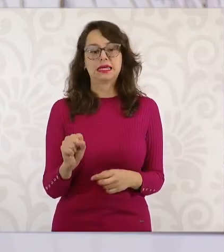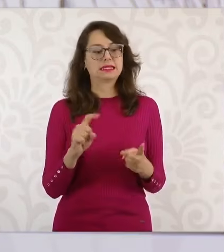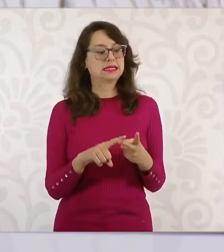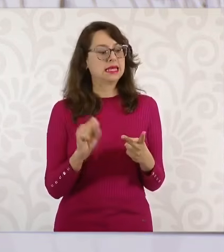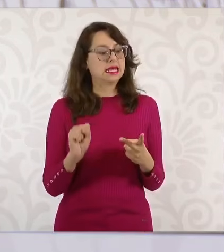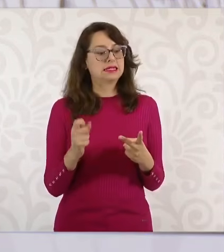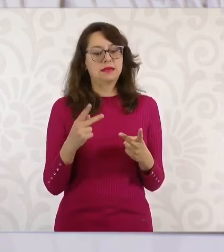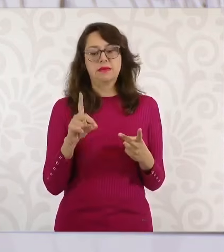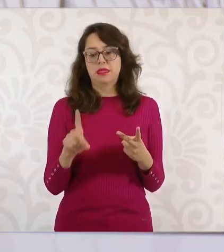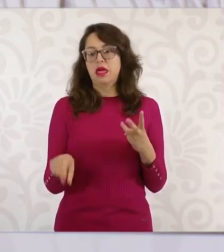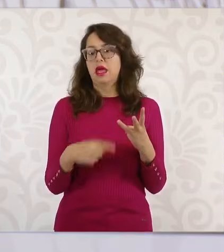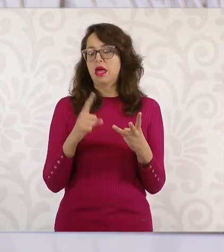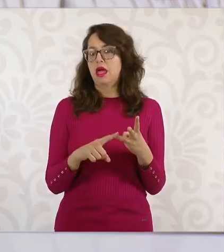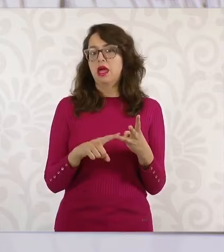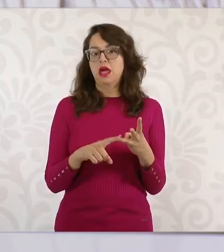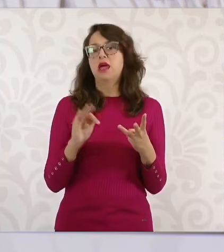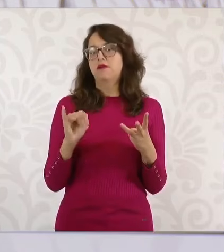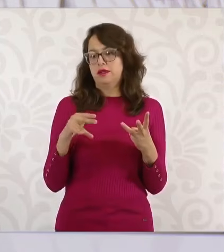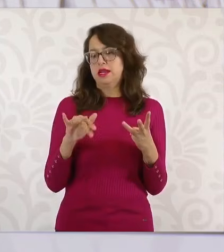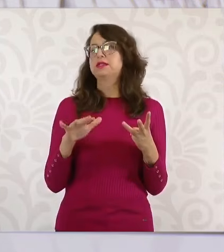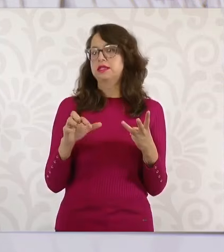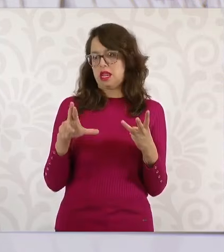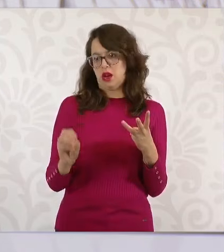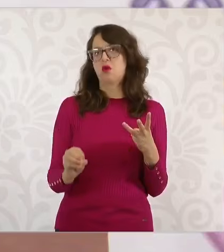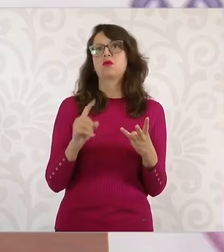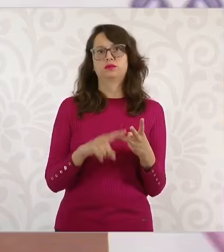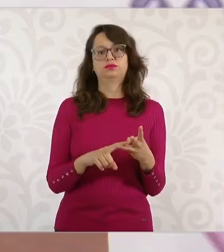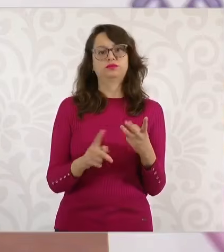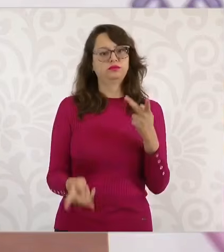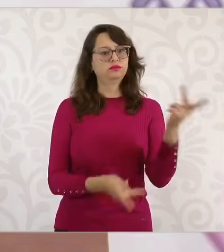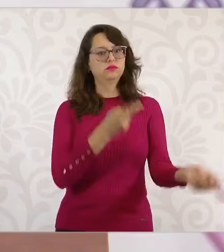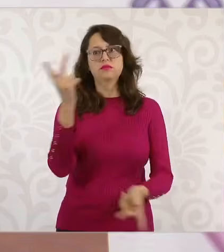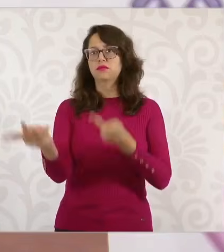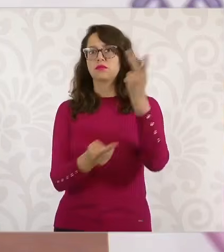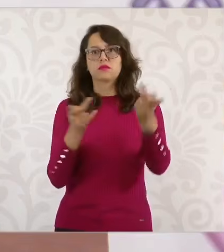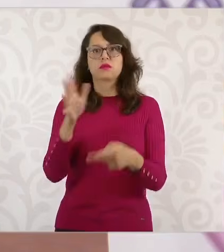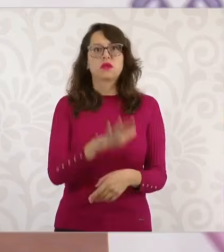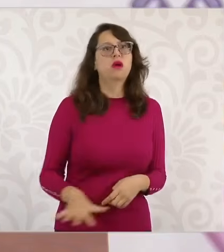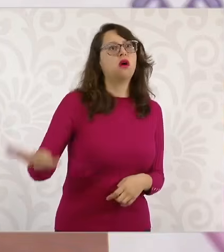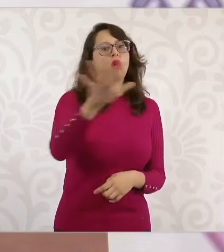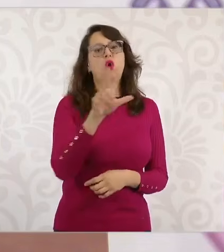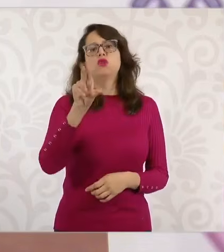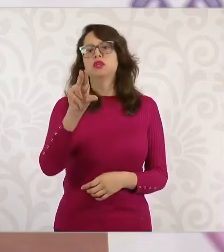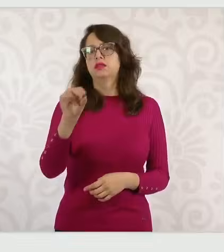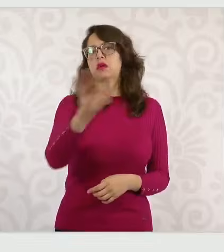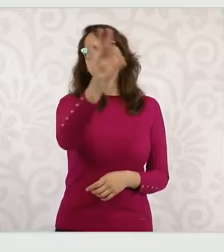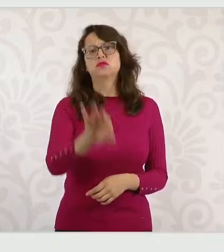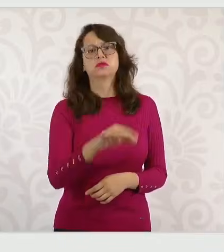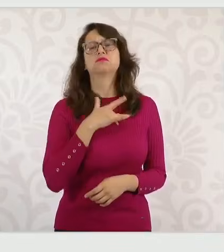SDP, hoy sale una encuesta en el Financiero que prácticamente 80% de la población está de